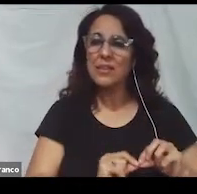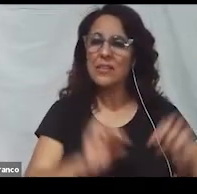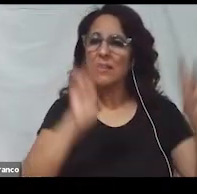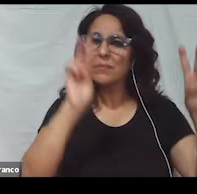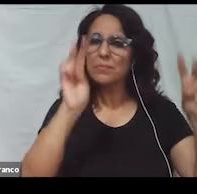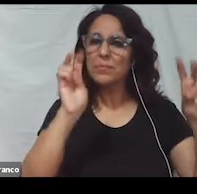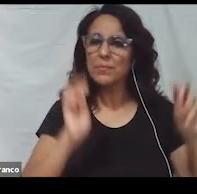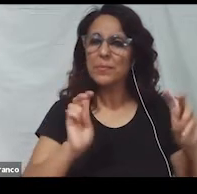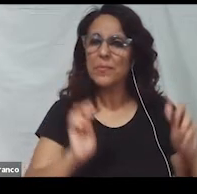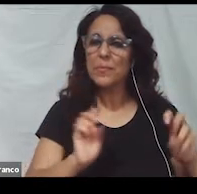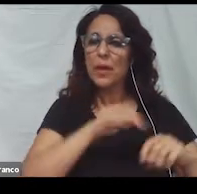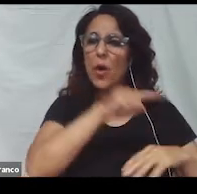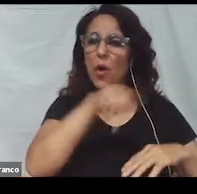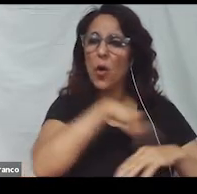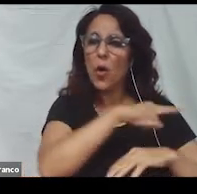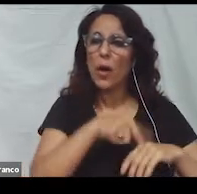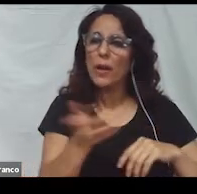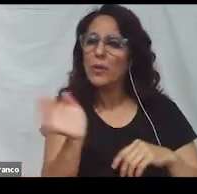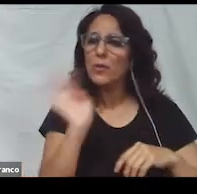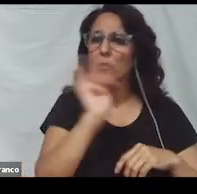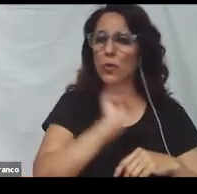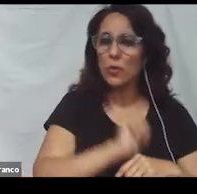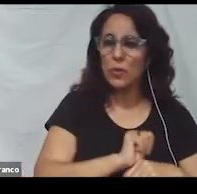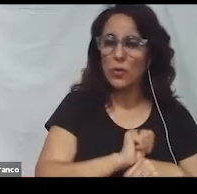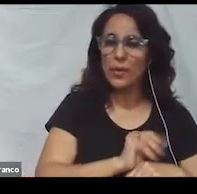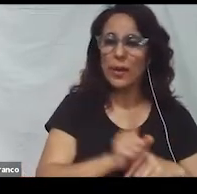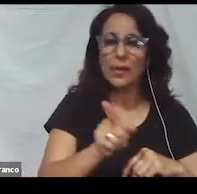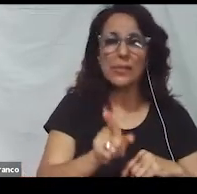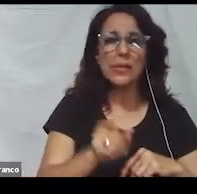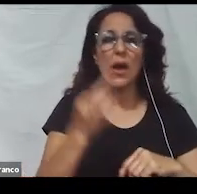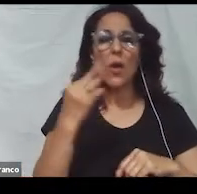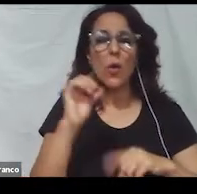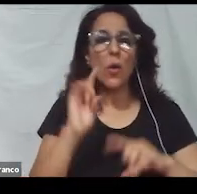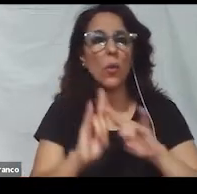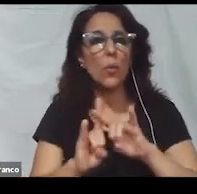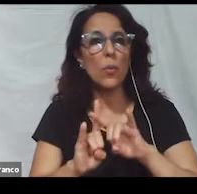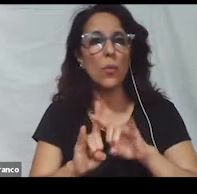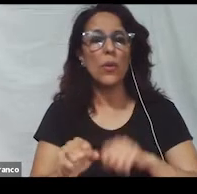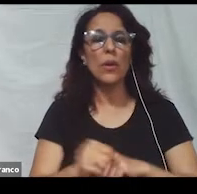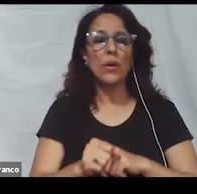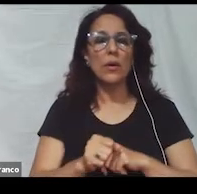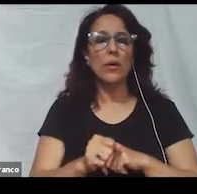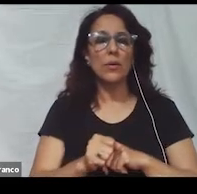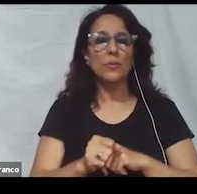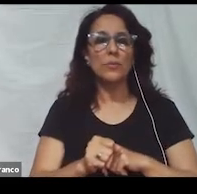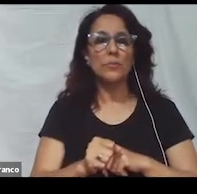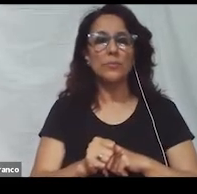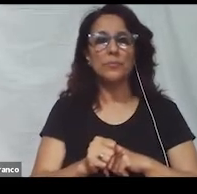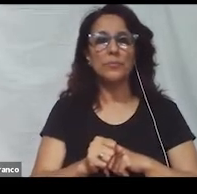las asignaturas y las horas de cada día, observen que tiene una etiqueta que dice row en la primera